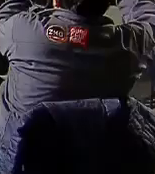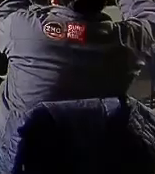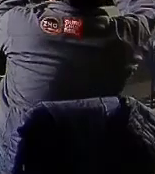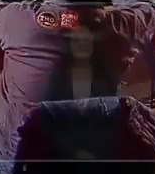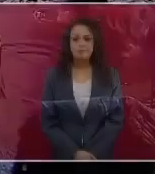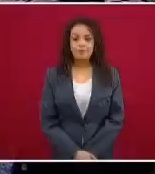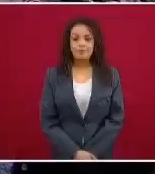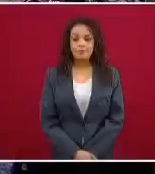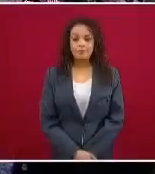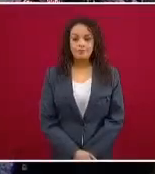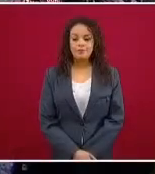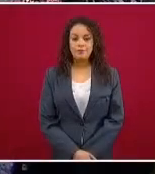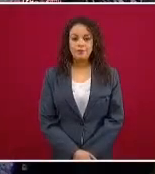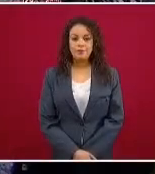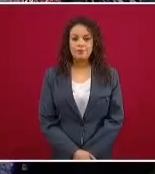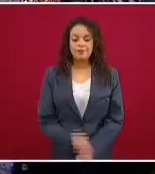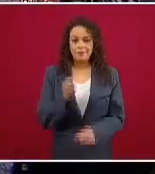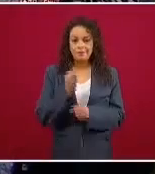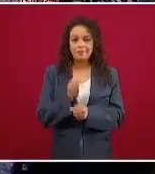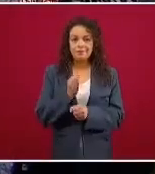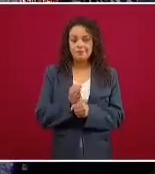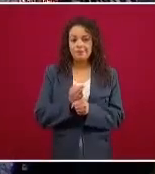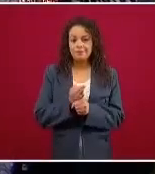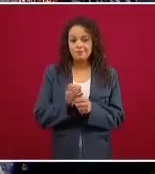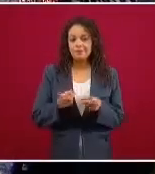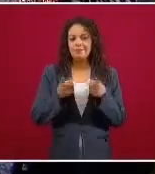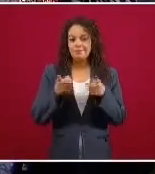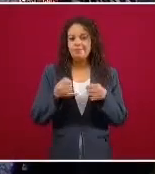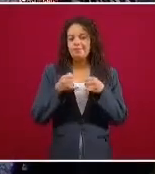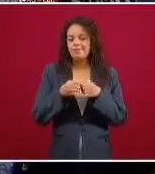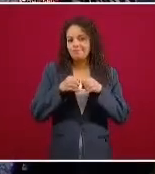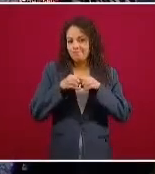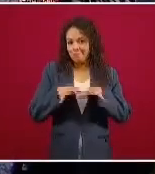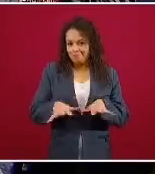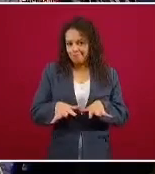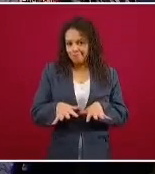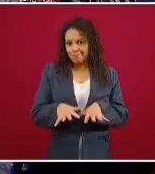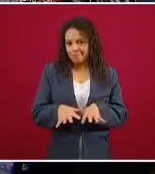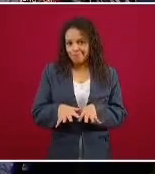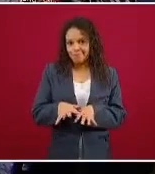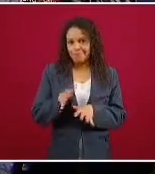vamos a informar hoy, como quedamos,